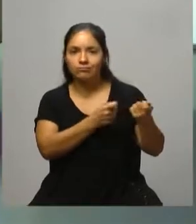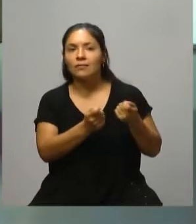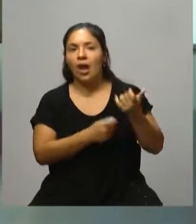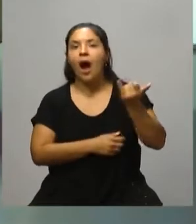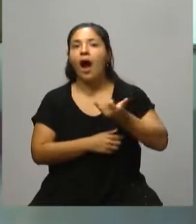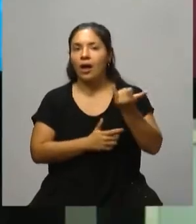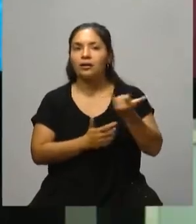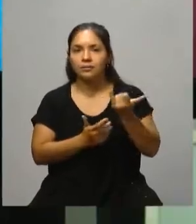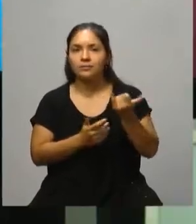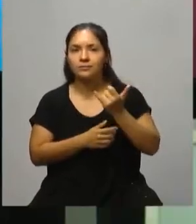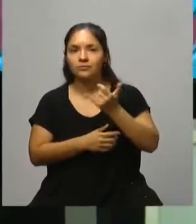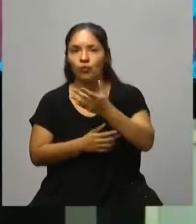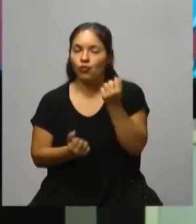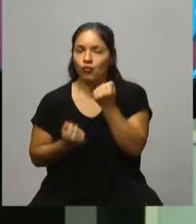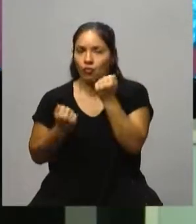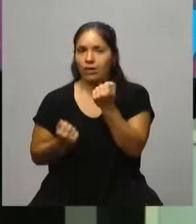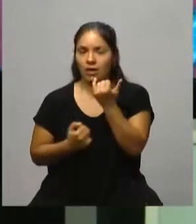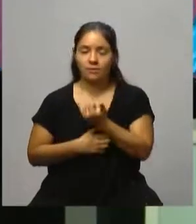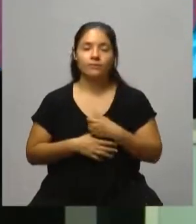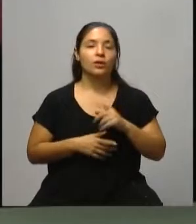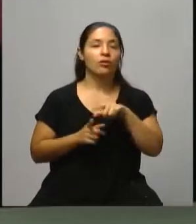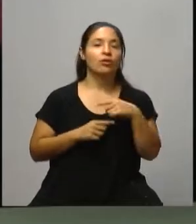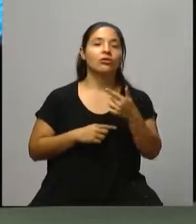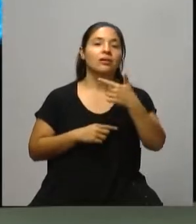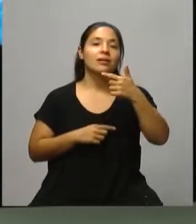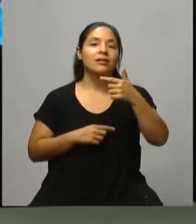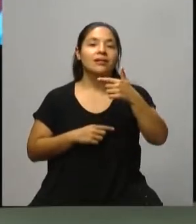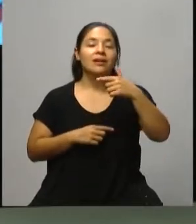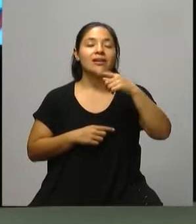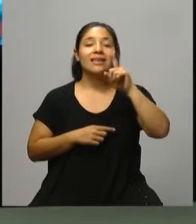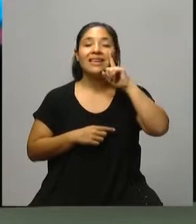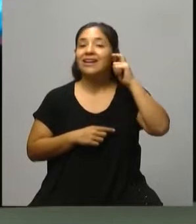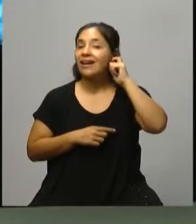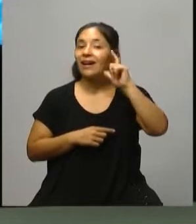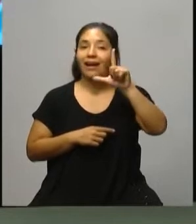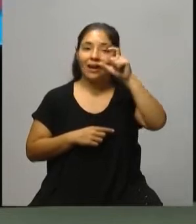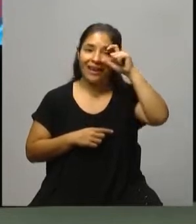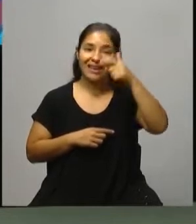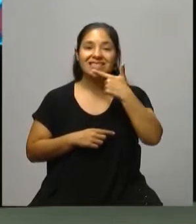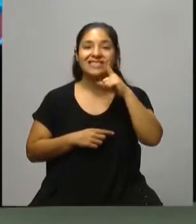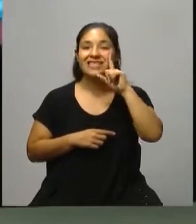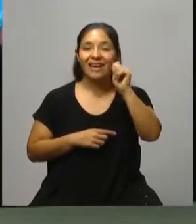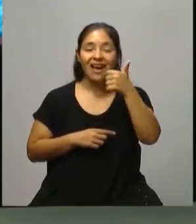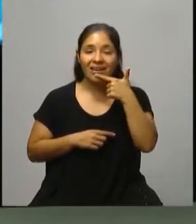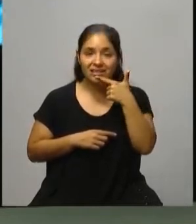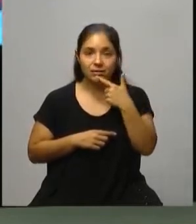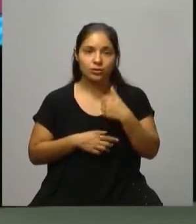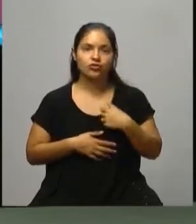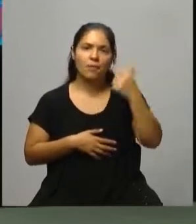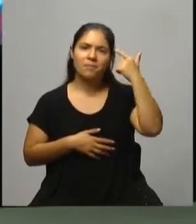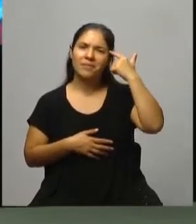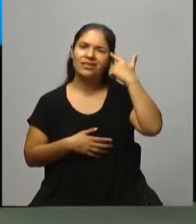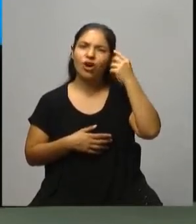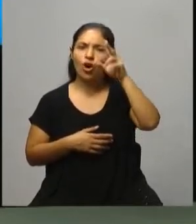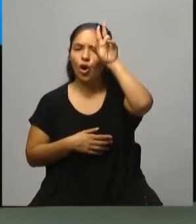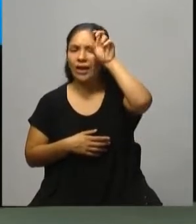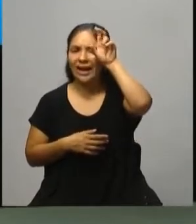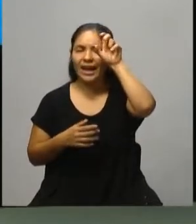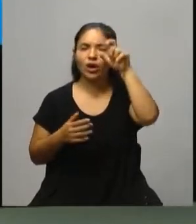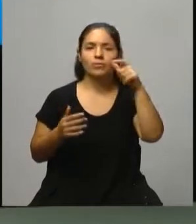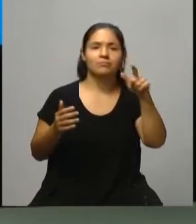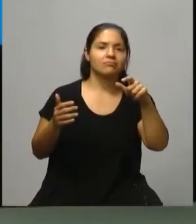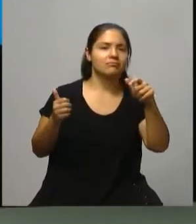representación suficiente como para llevar a cabo diferentes proyectos que se van a concretar en ley. La pregunta